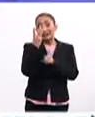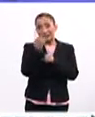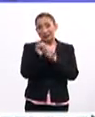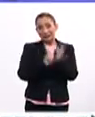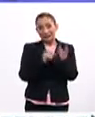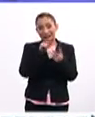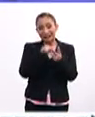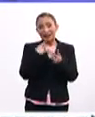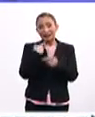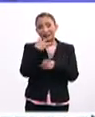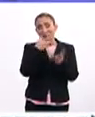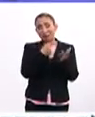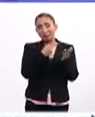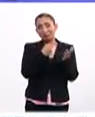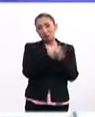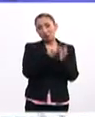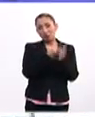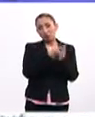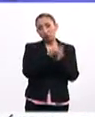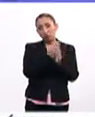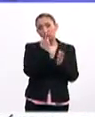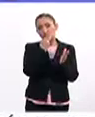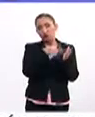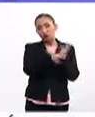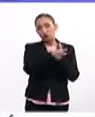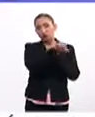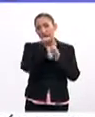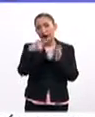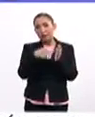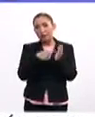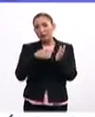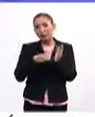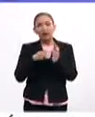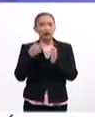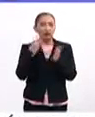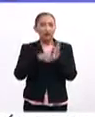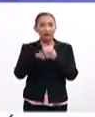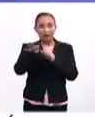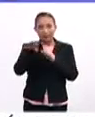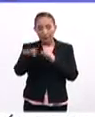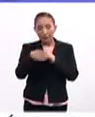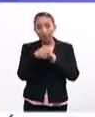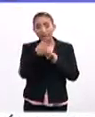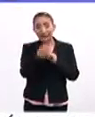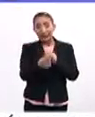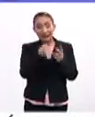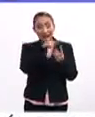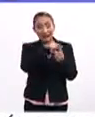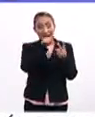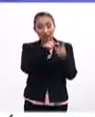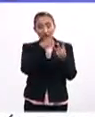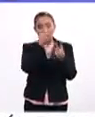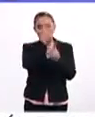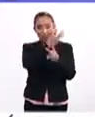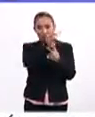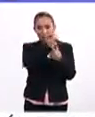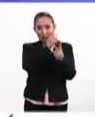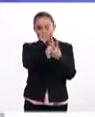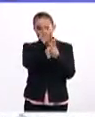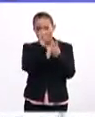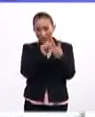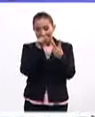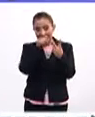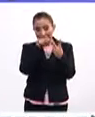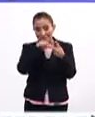escolar 18-19. Y con el inicio de este segundo trimestre, pues también para